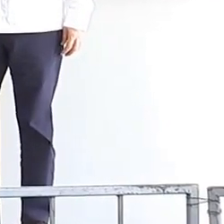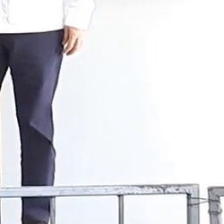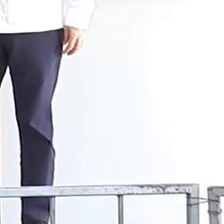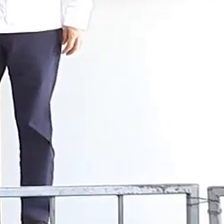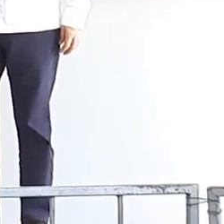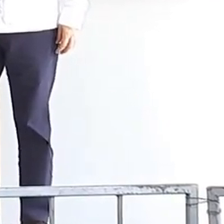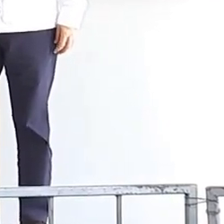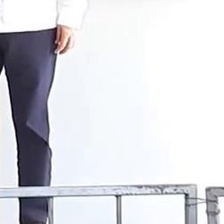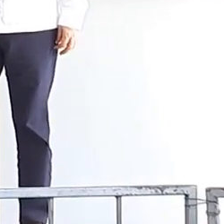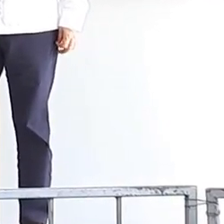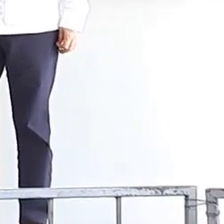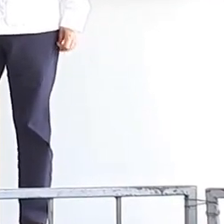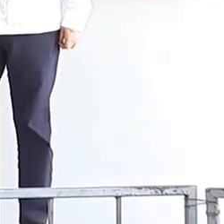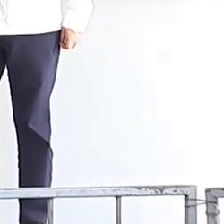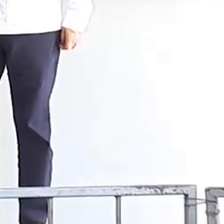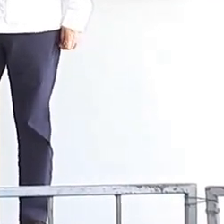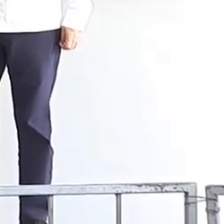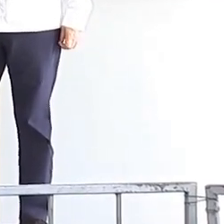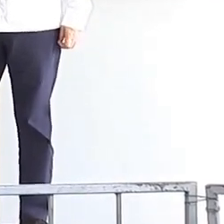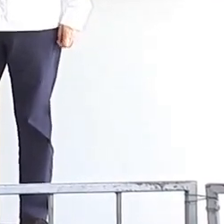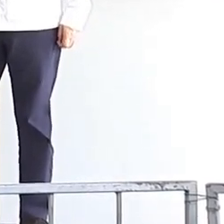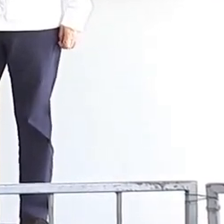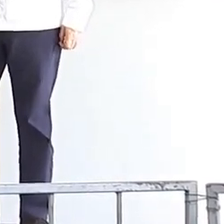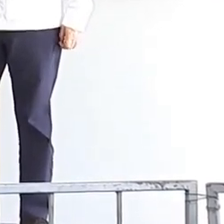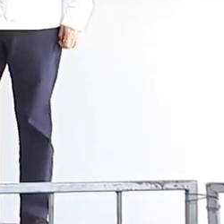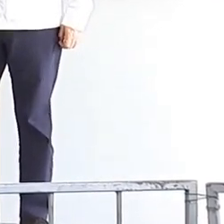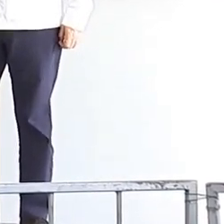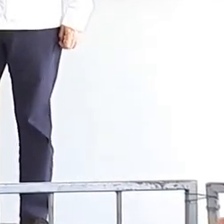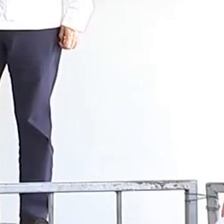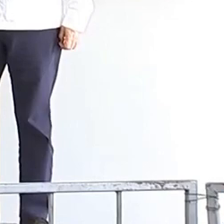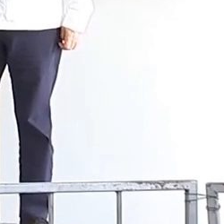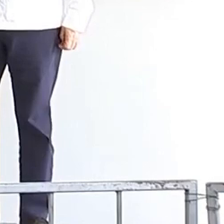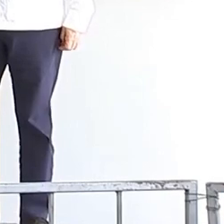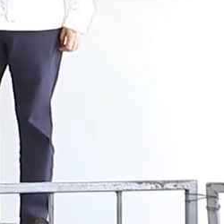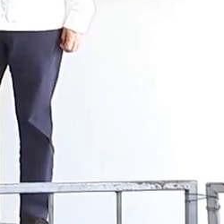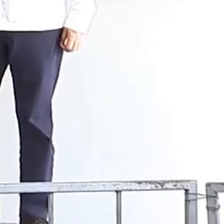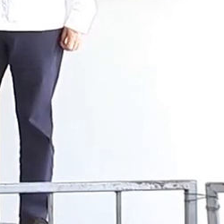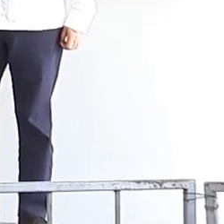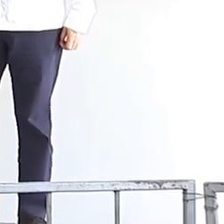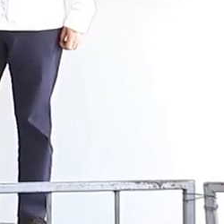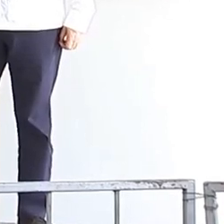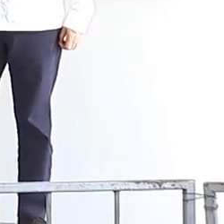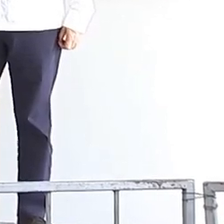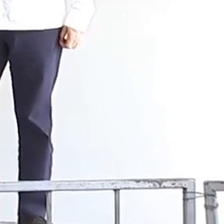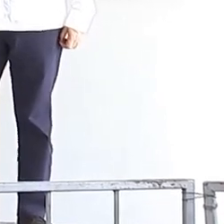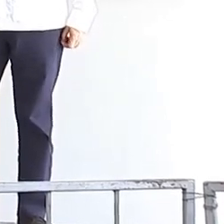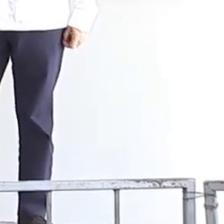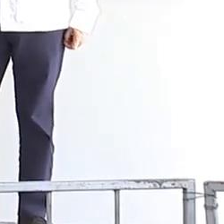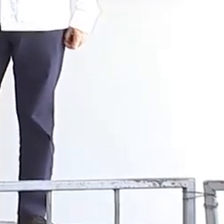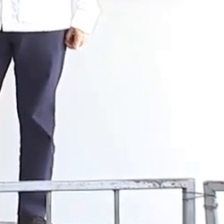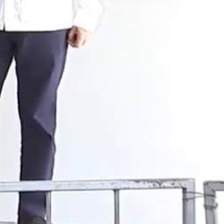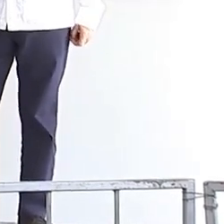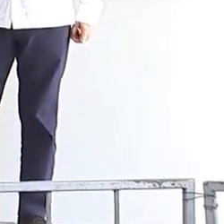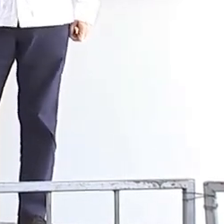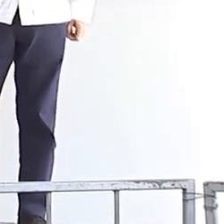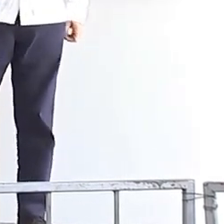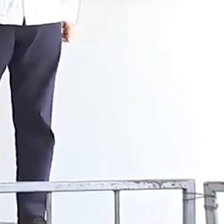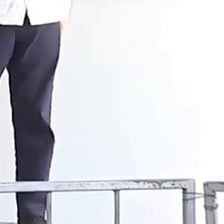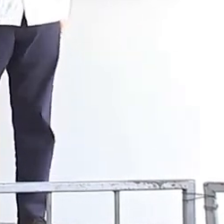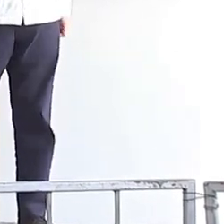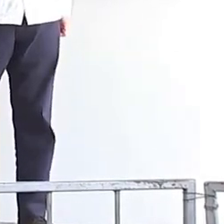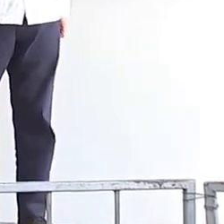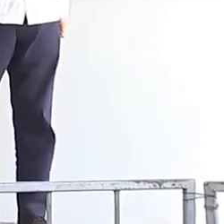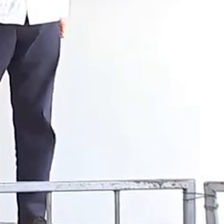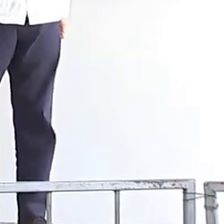presidente López Obrador es la señal para que el último obturador que